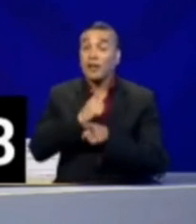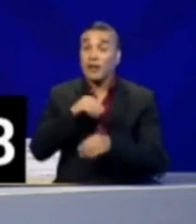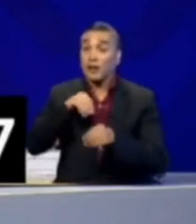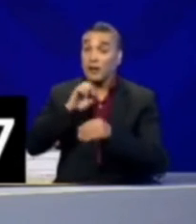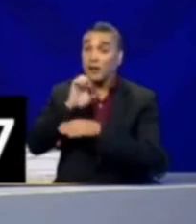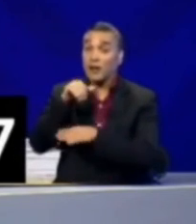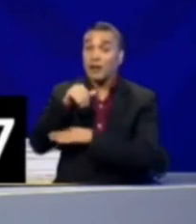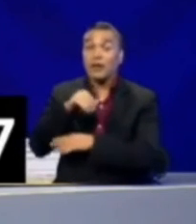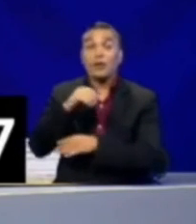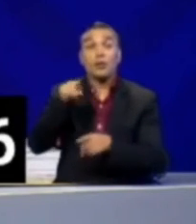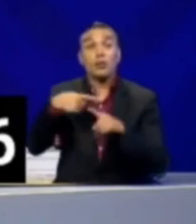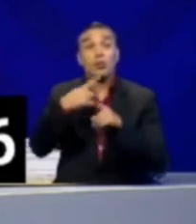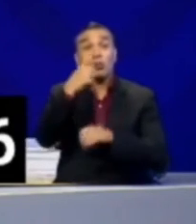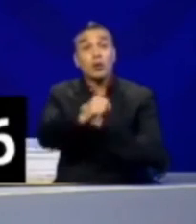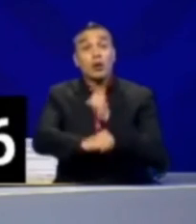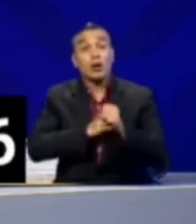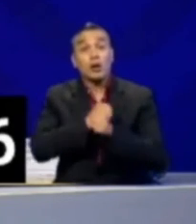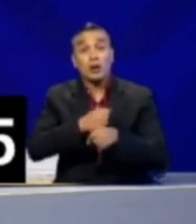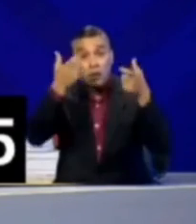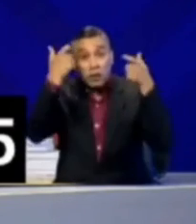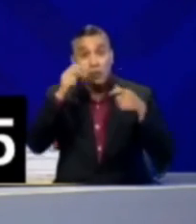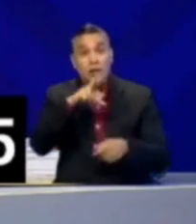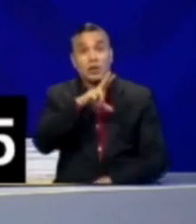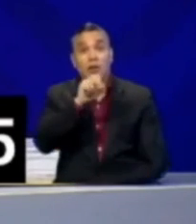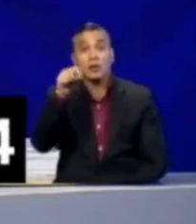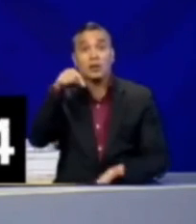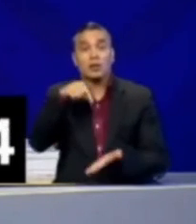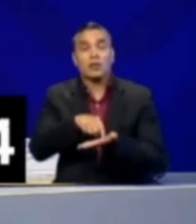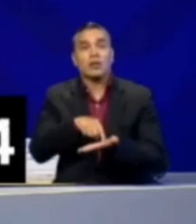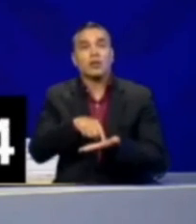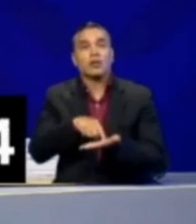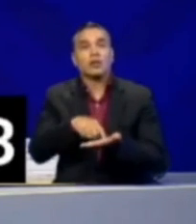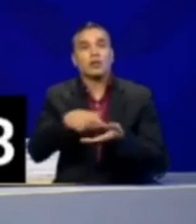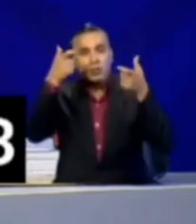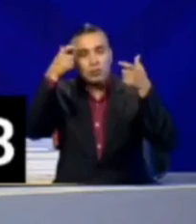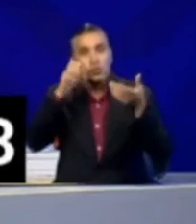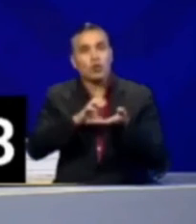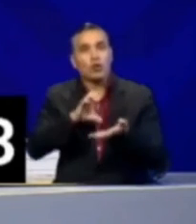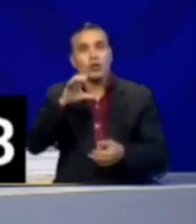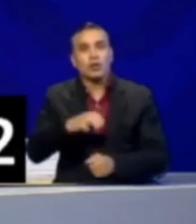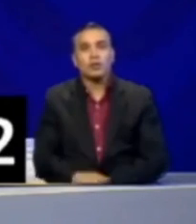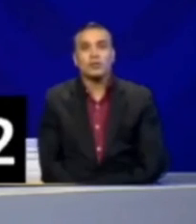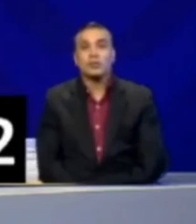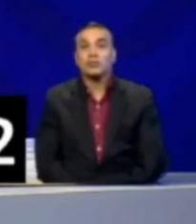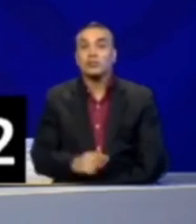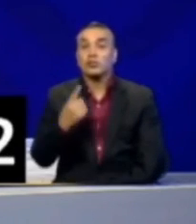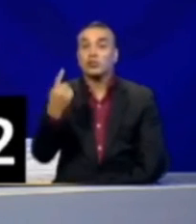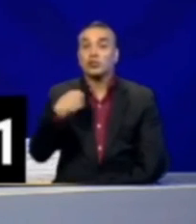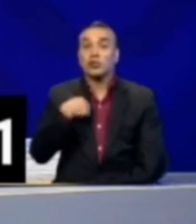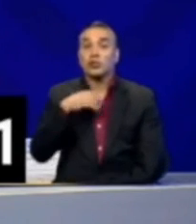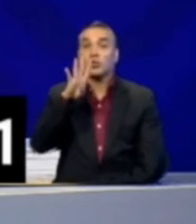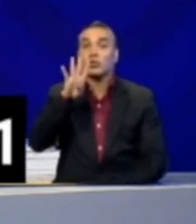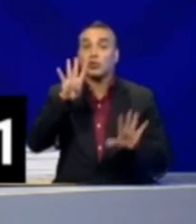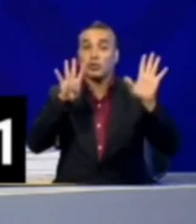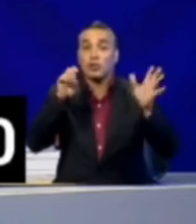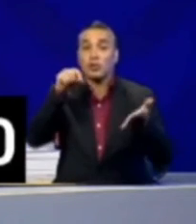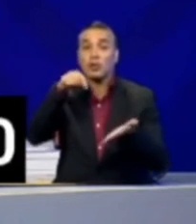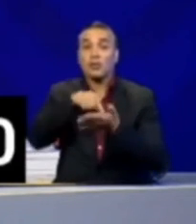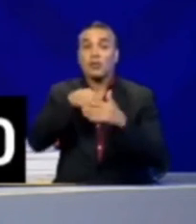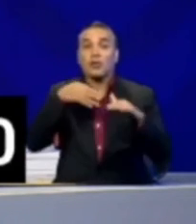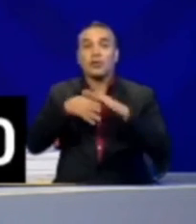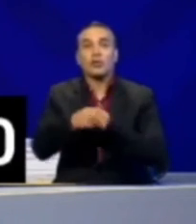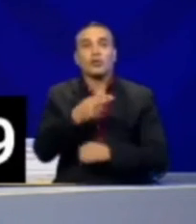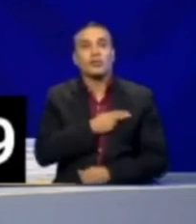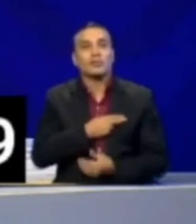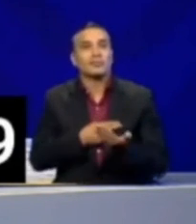es que cada año se gradúan 300.000 bachilleres y solo hay 90.000 cupos en las